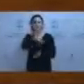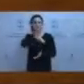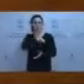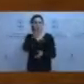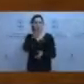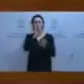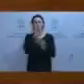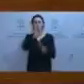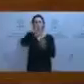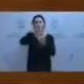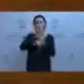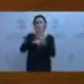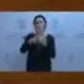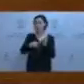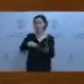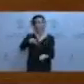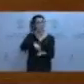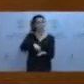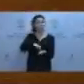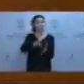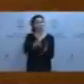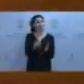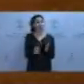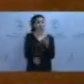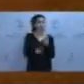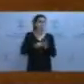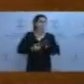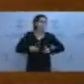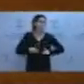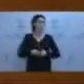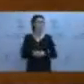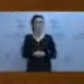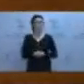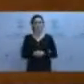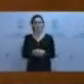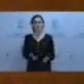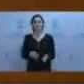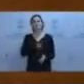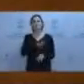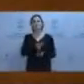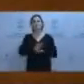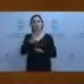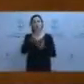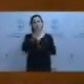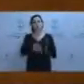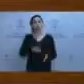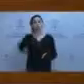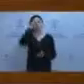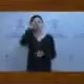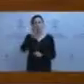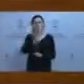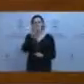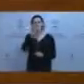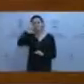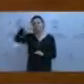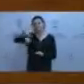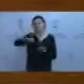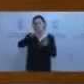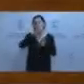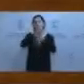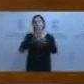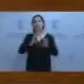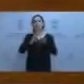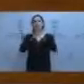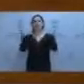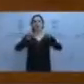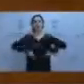lo exige y figuran en este acuerdo. Pues muy bien. Señor consejero, no sé si es consciente de que esto no debe ser objeto de un acuerdo,